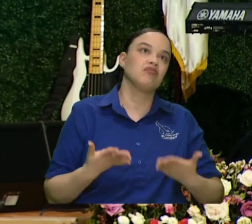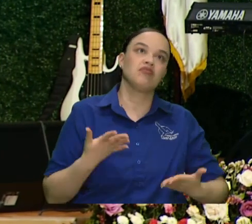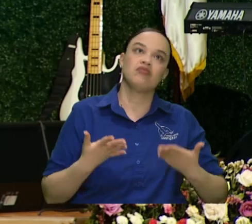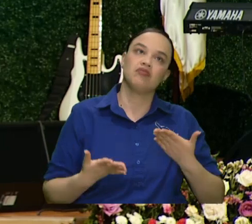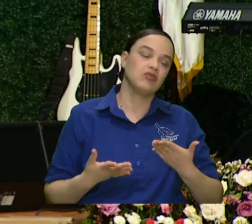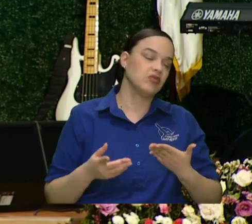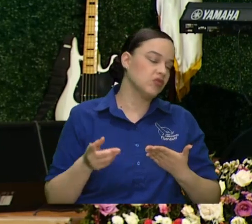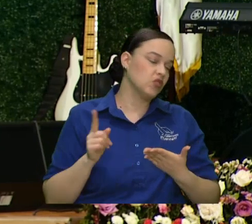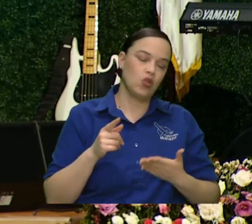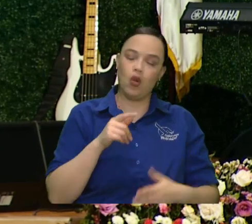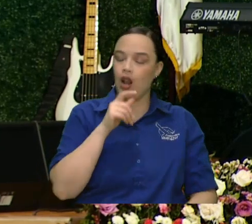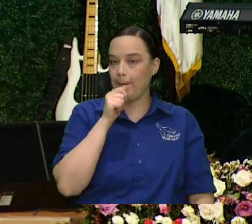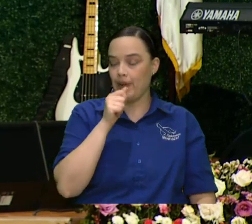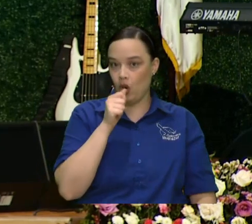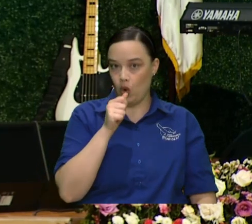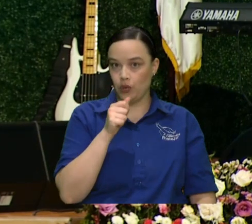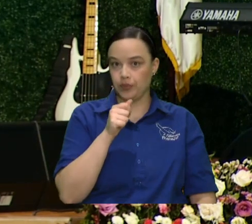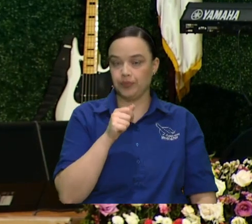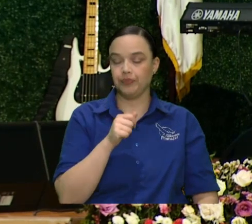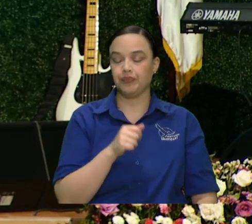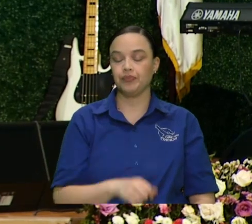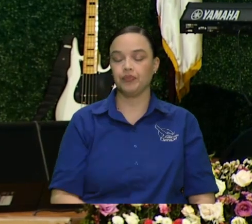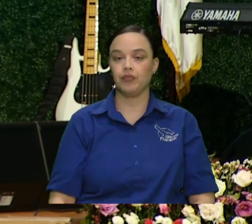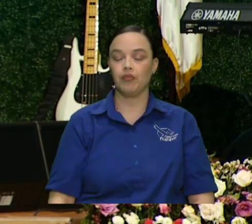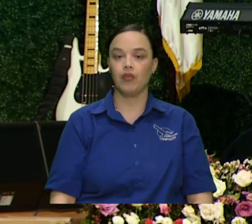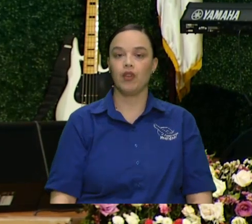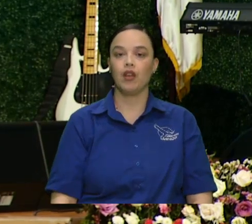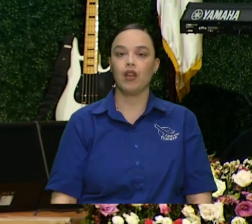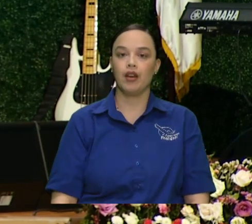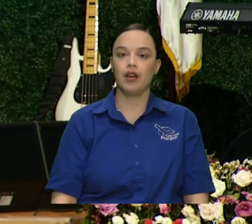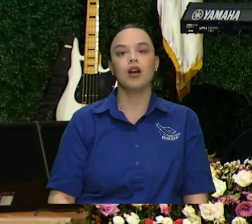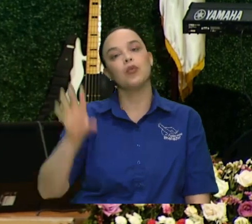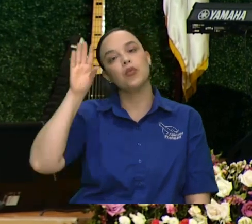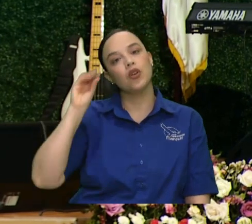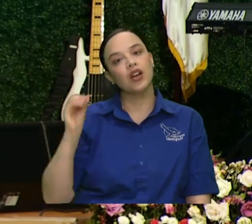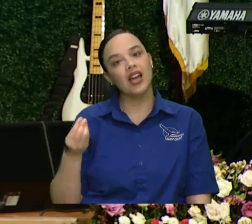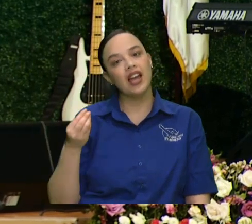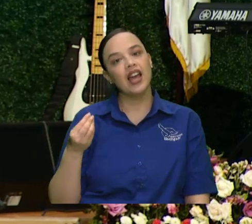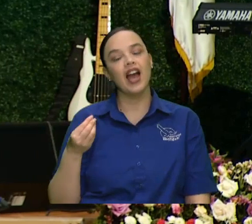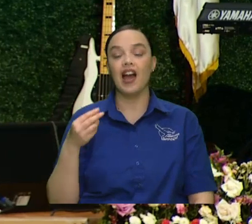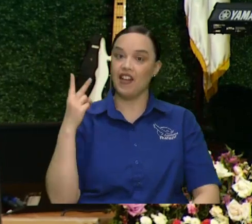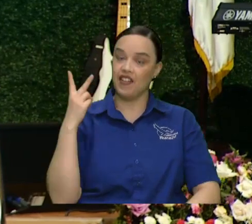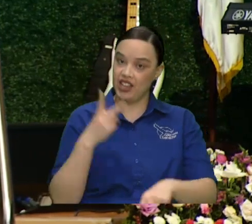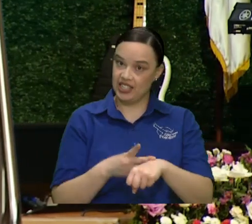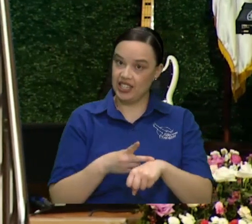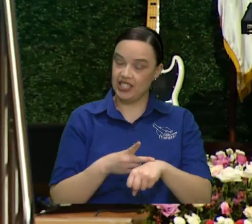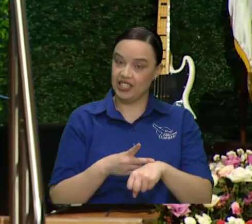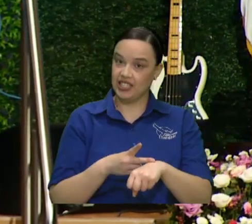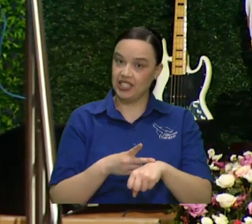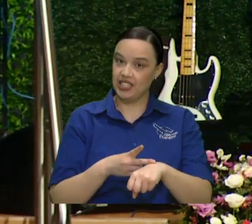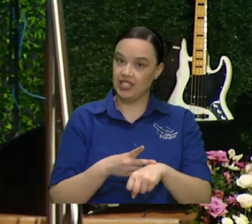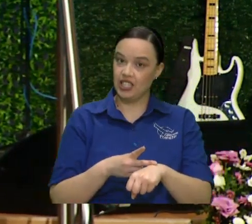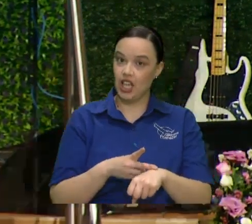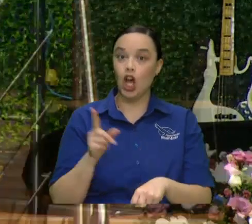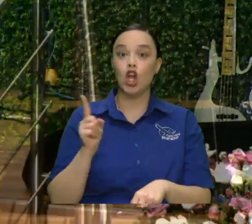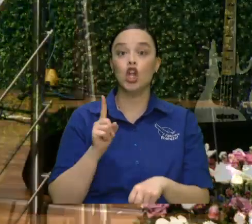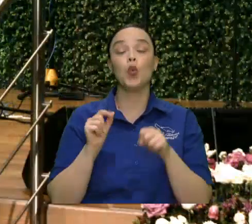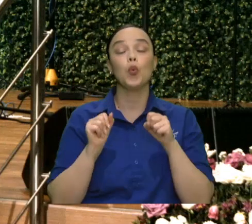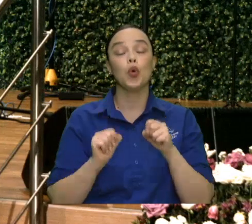más adecuada amado hermano porque no son a veces no podemos